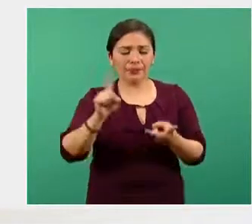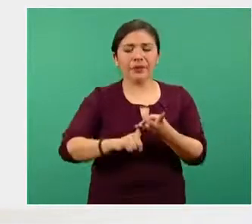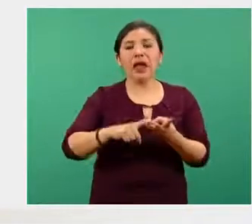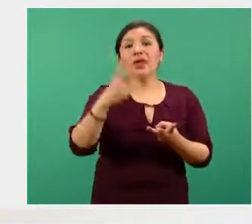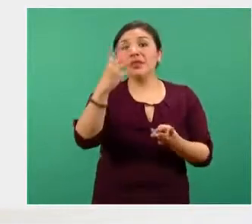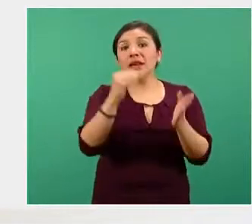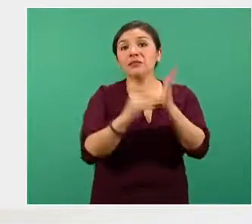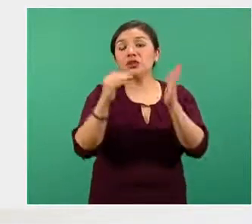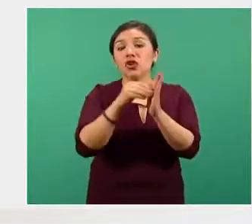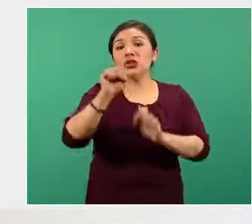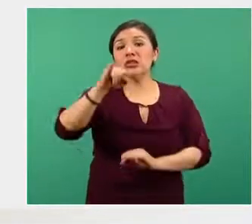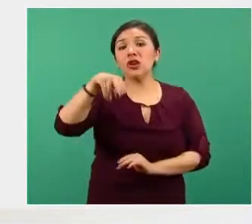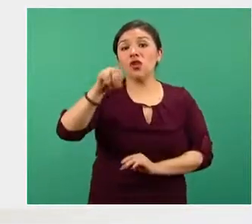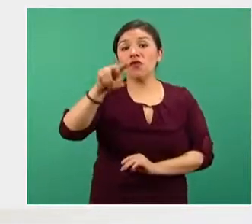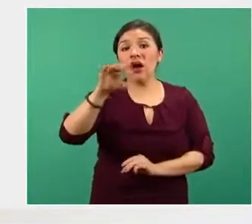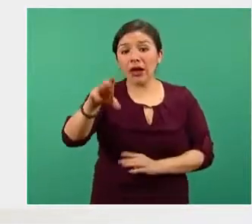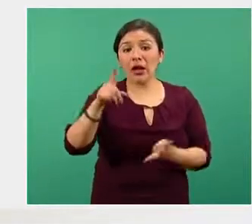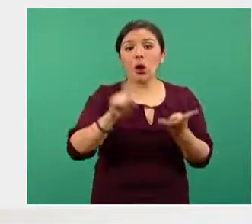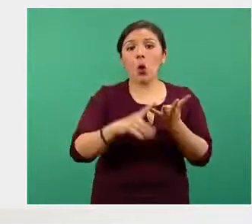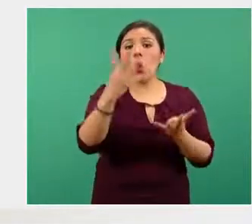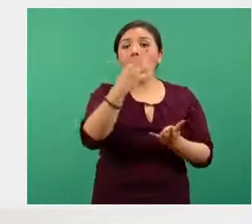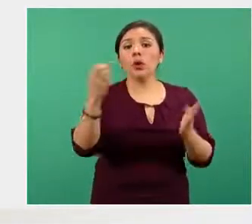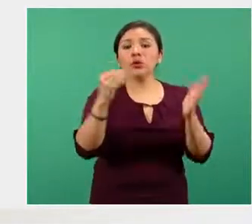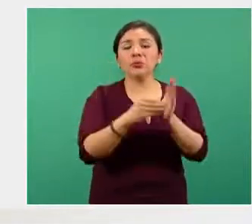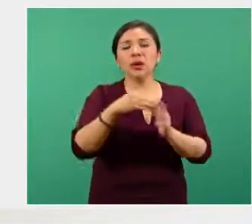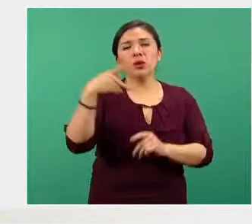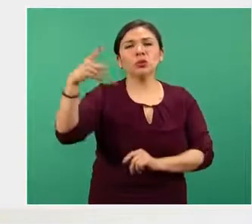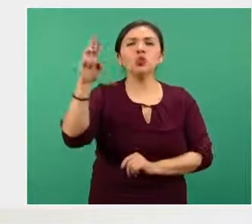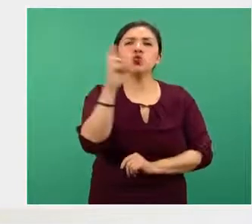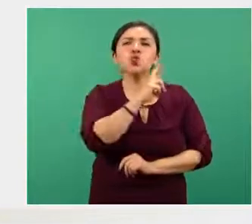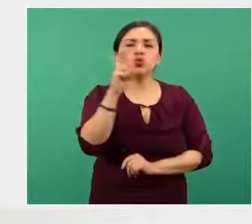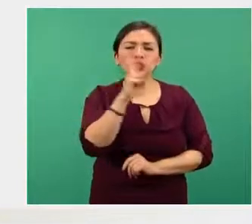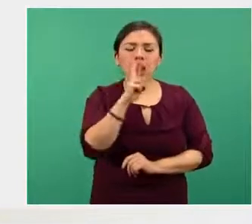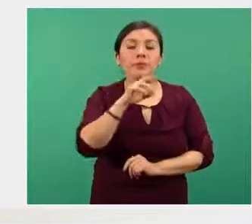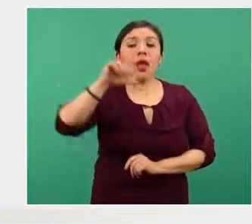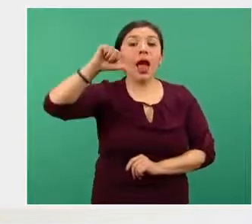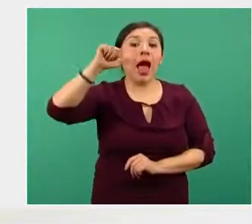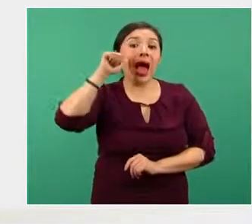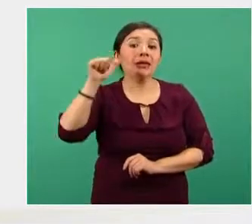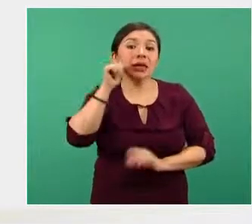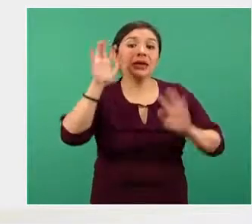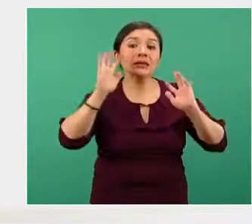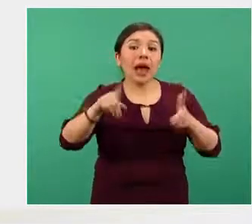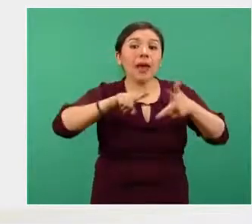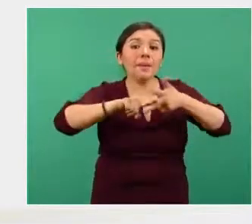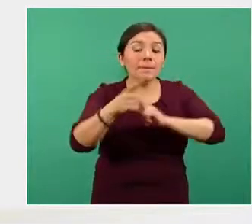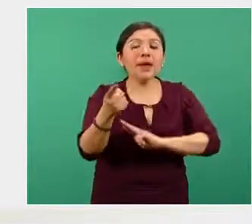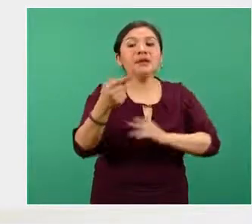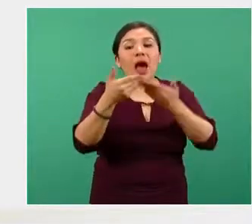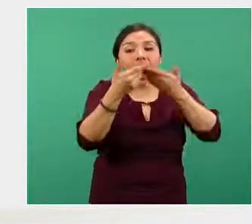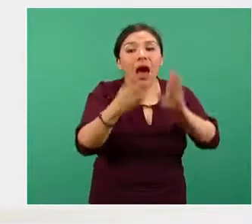Sinovac, 400.000 de Sputnik V y el día de ayer con la liberación de estas